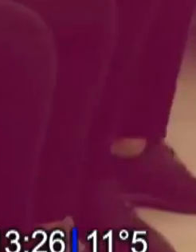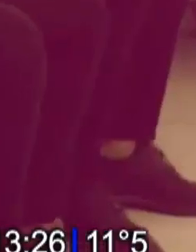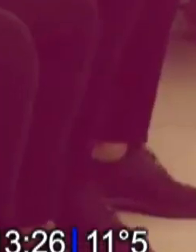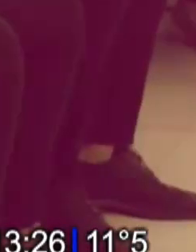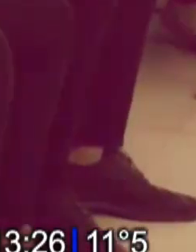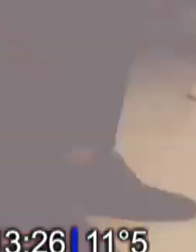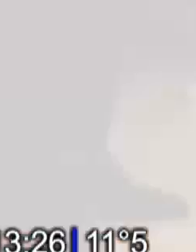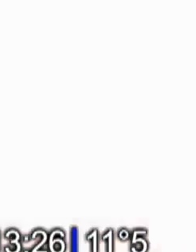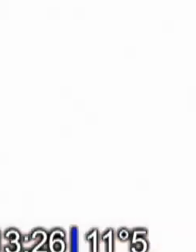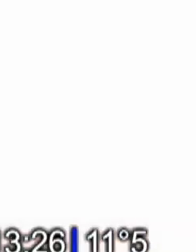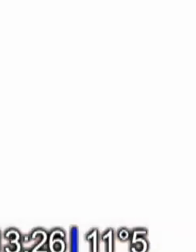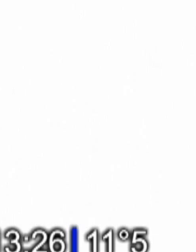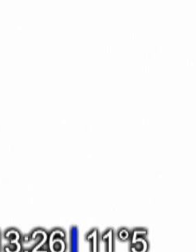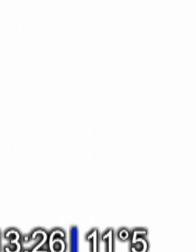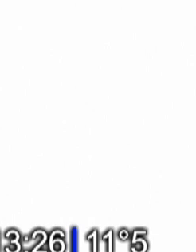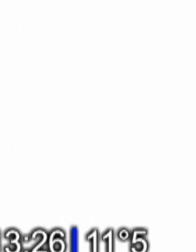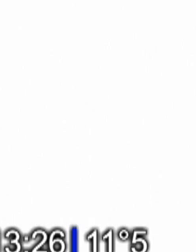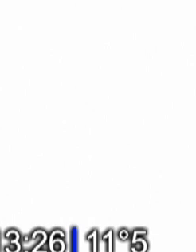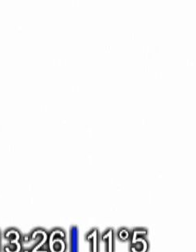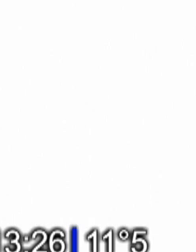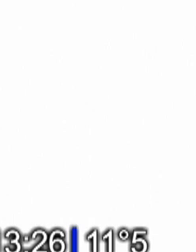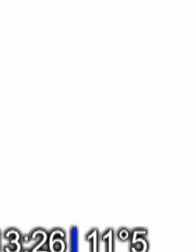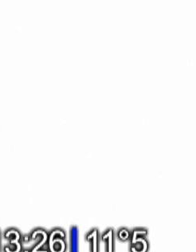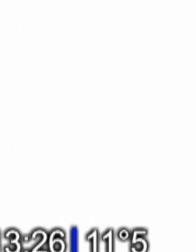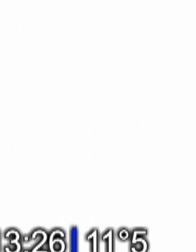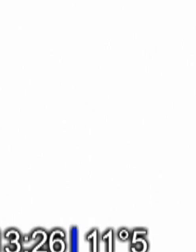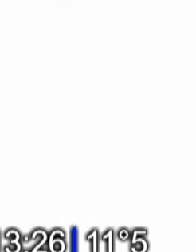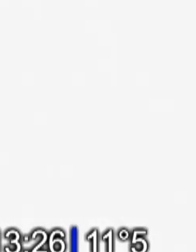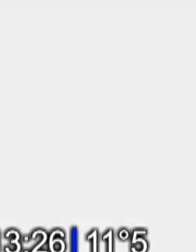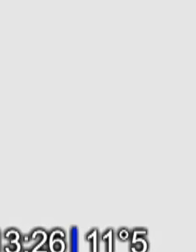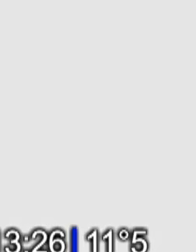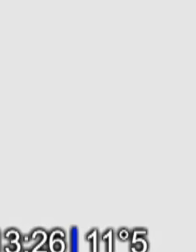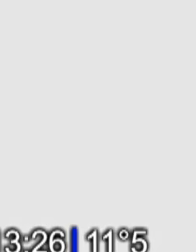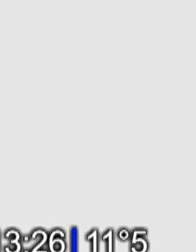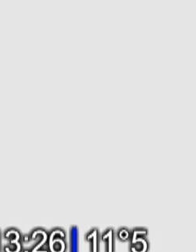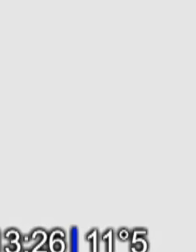propio destino. UPRO, imaginamos tu trabajo, somos tu futuro.